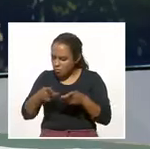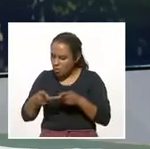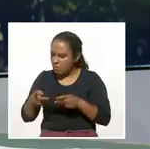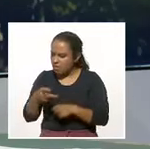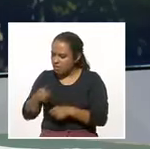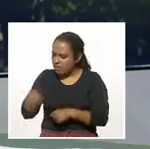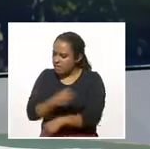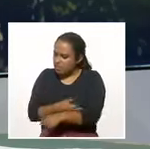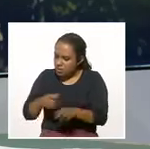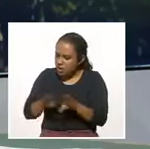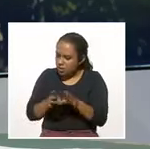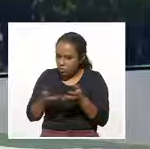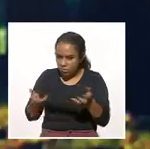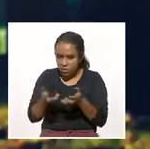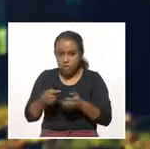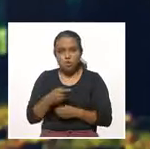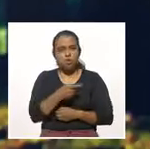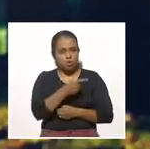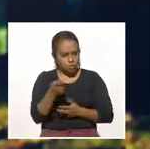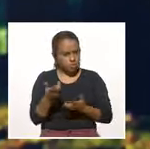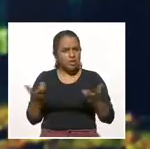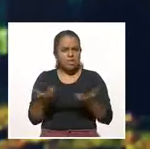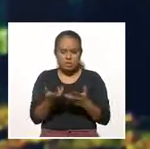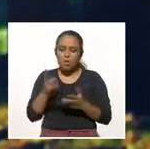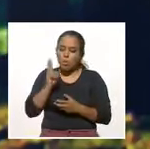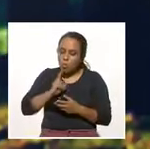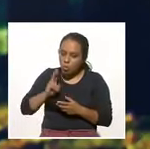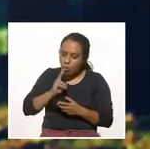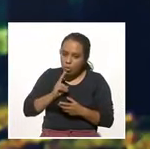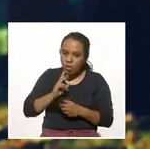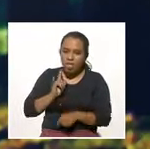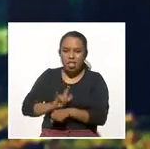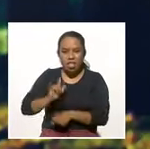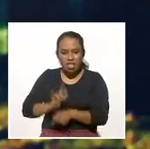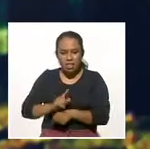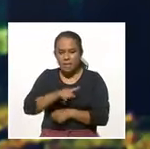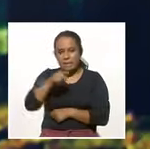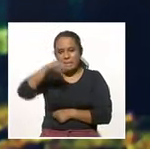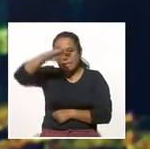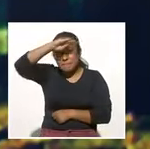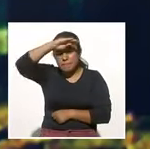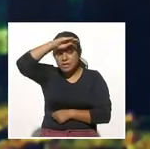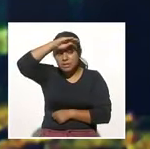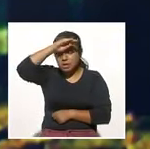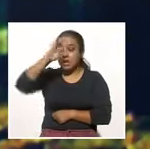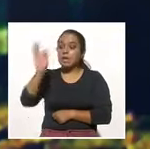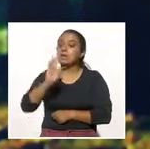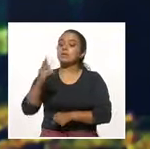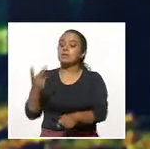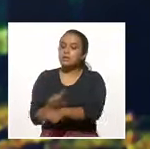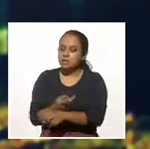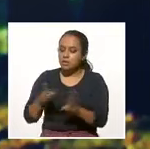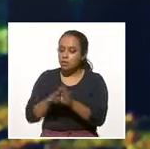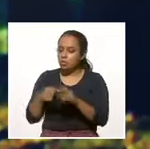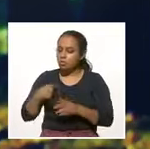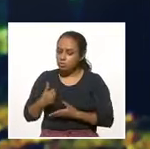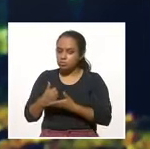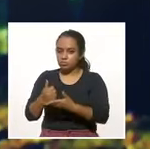Protección Civil, invitarlos a que lo hagan y vamos a simular, vamos a pensar qué puede pasar y cómo podemos